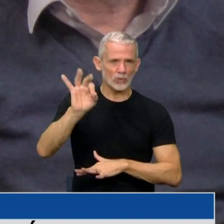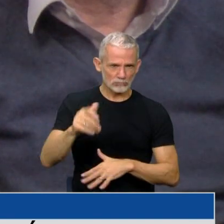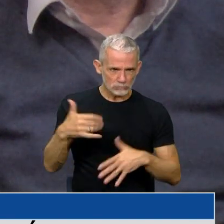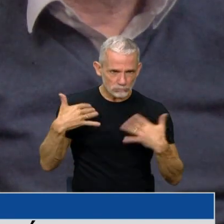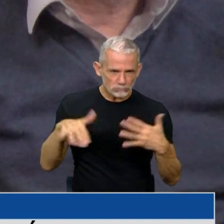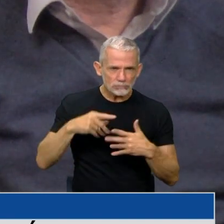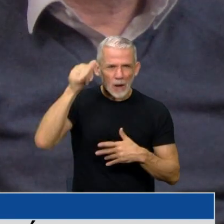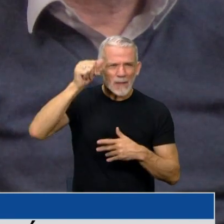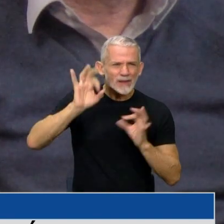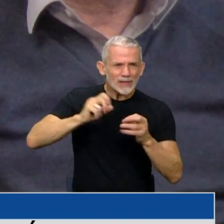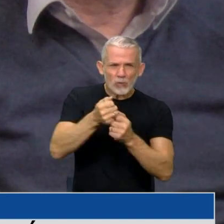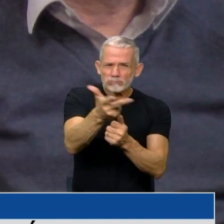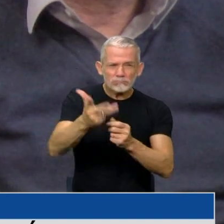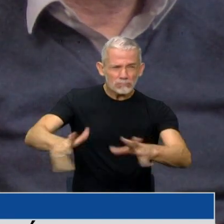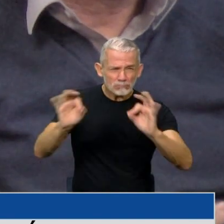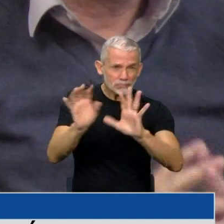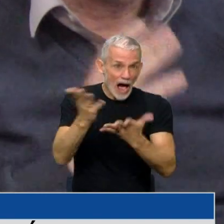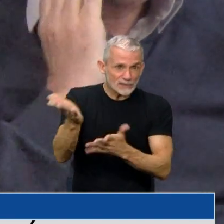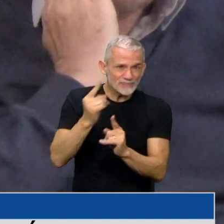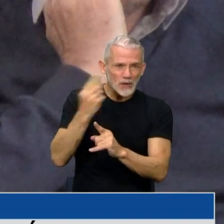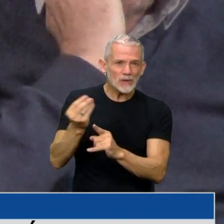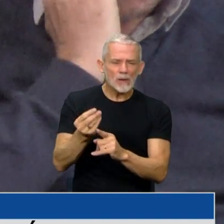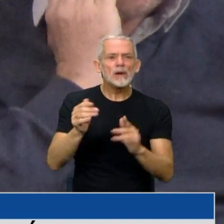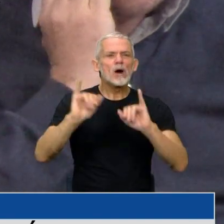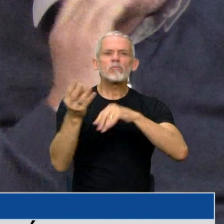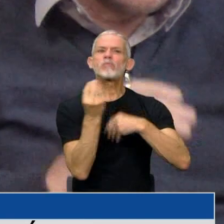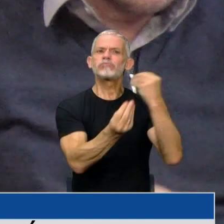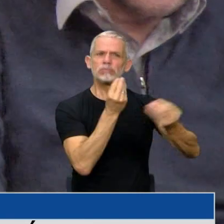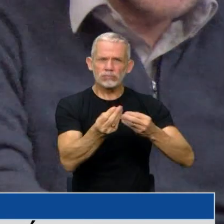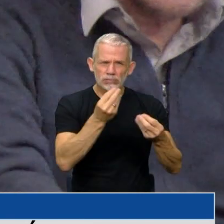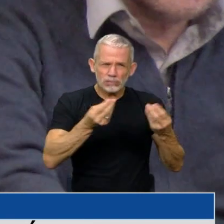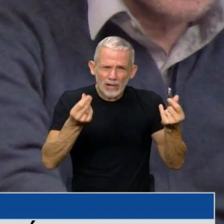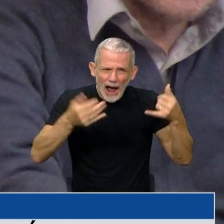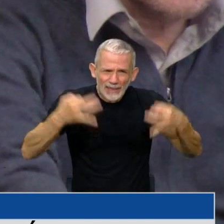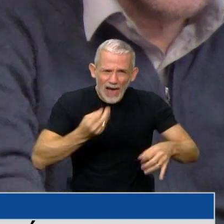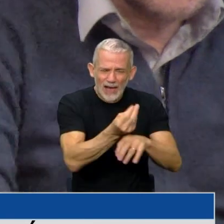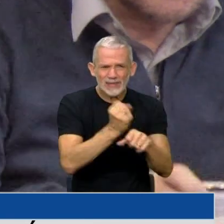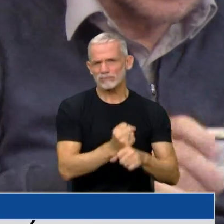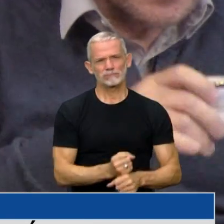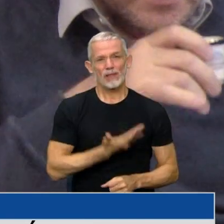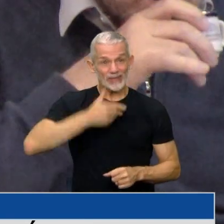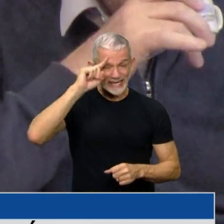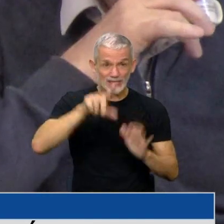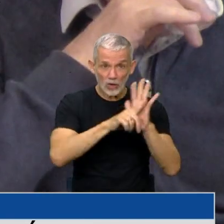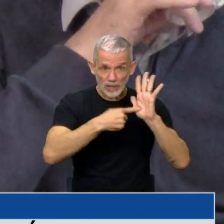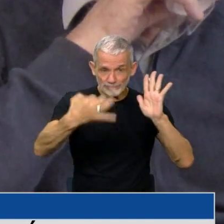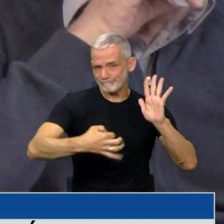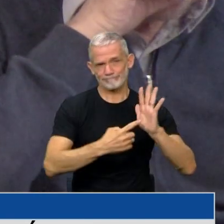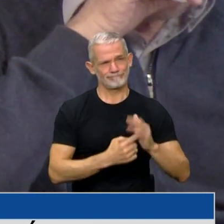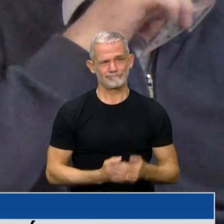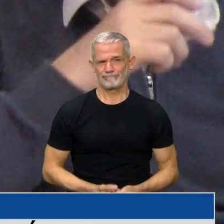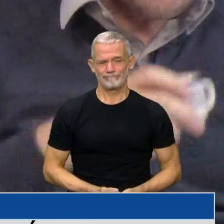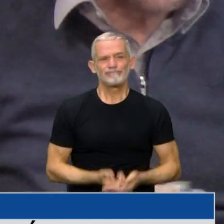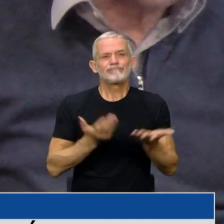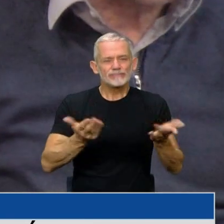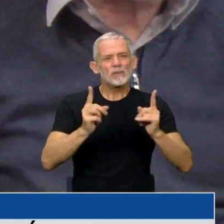es toda Mar del Plata. Y no acceden a trabajos dignos y con calidad. Y el Estado no cumple con esa ley que de alguna